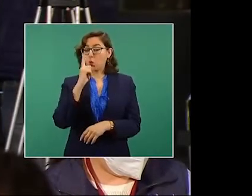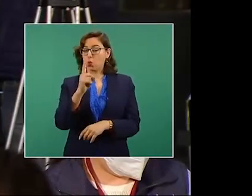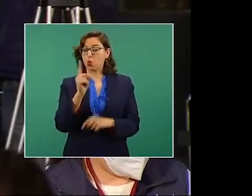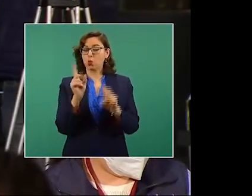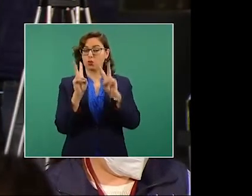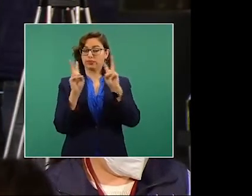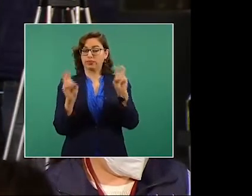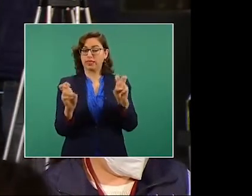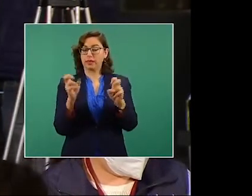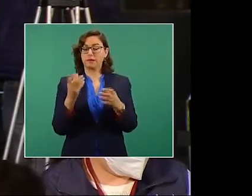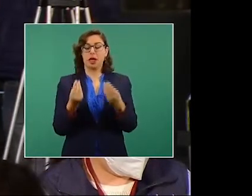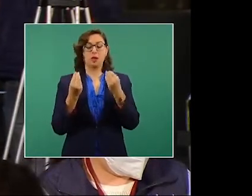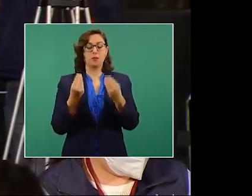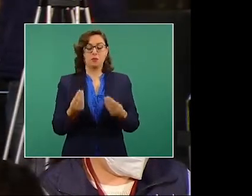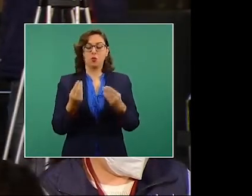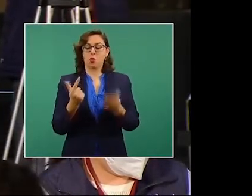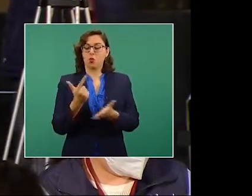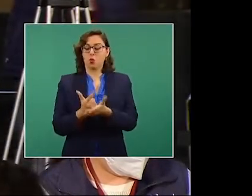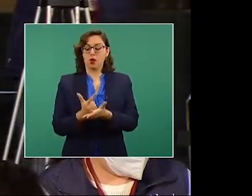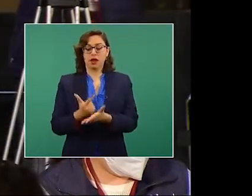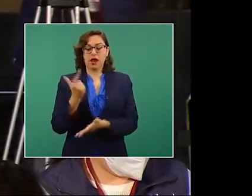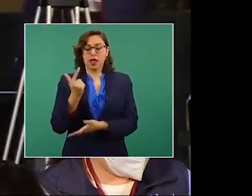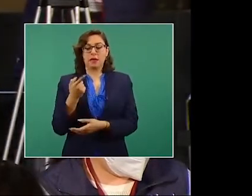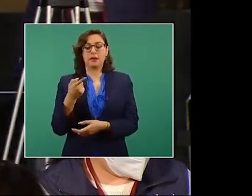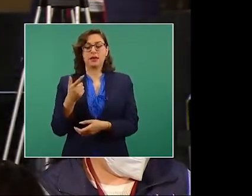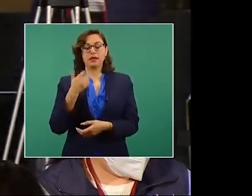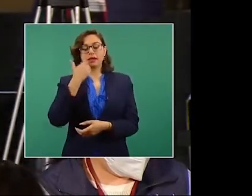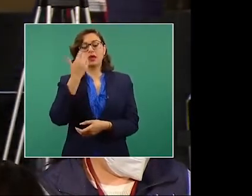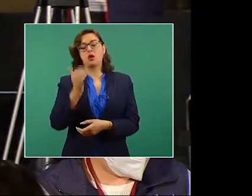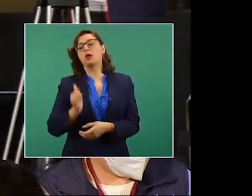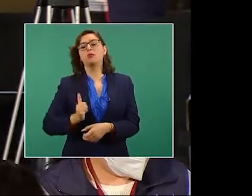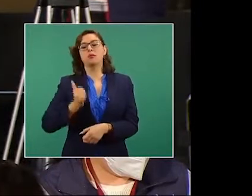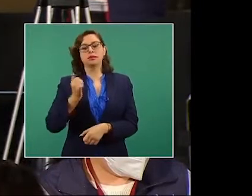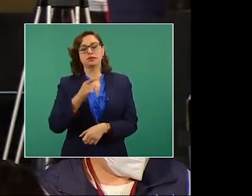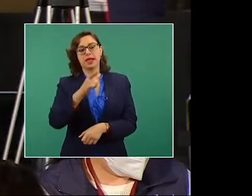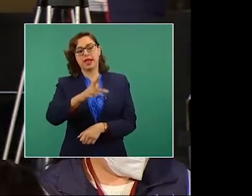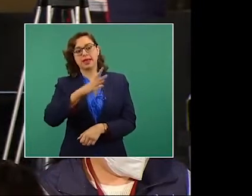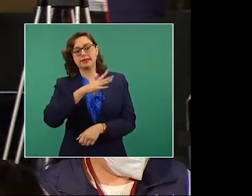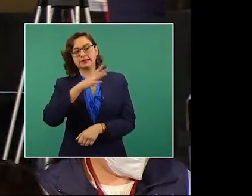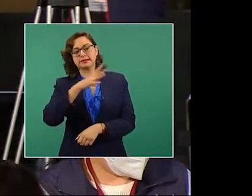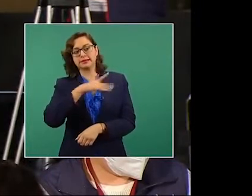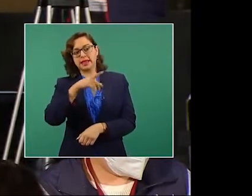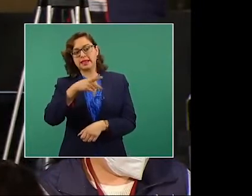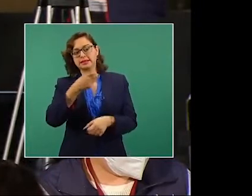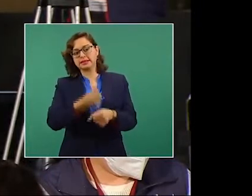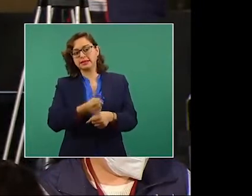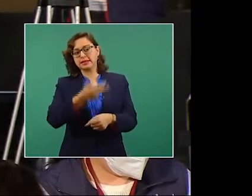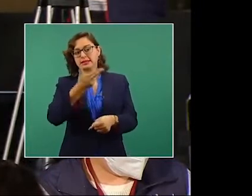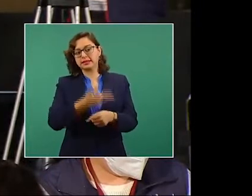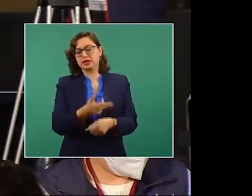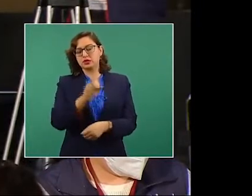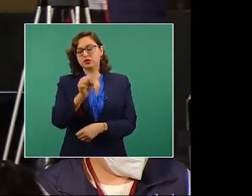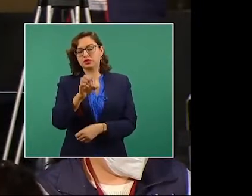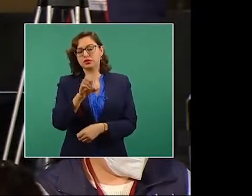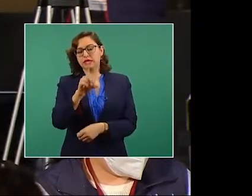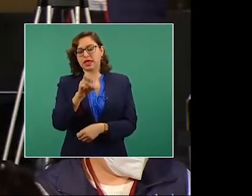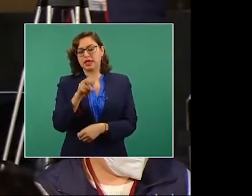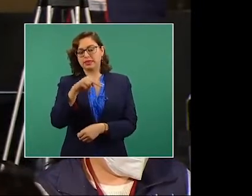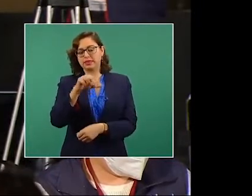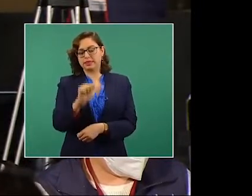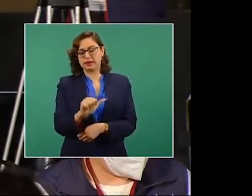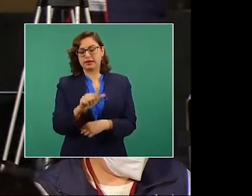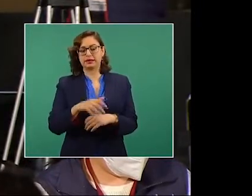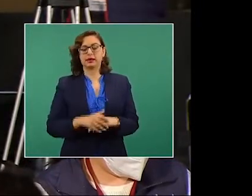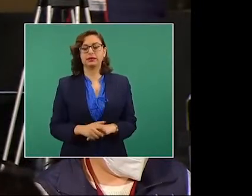también del señor secretario de la Defensa Nacional. Mire usted, hay un pequeño